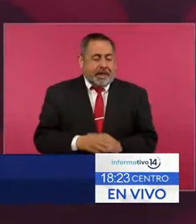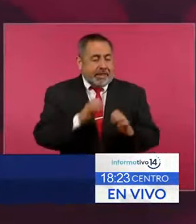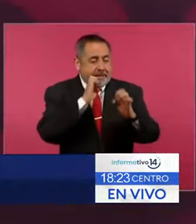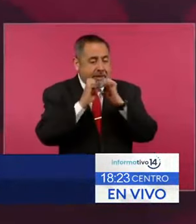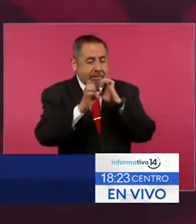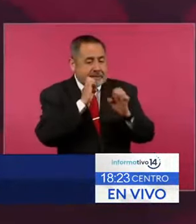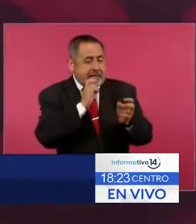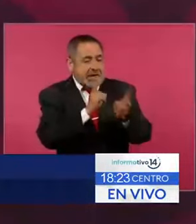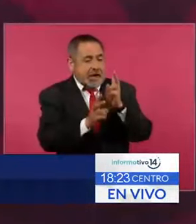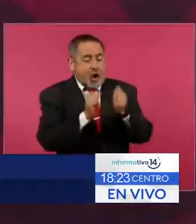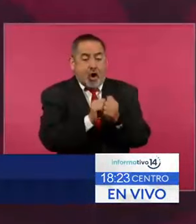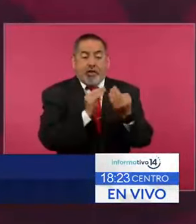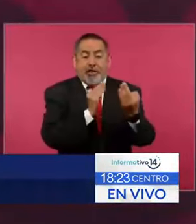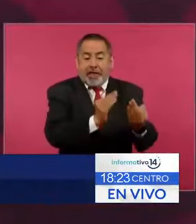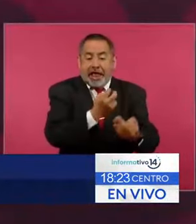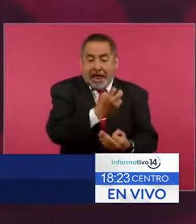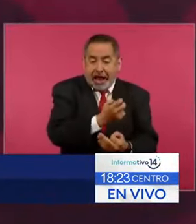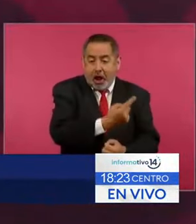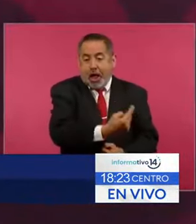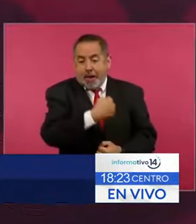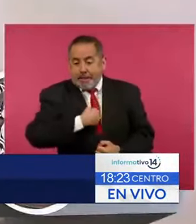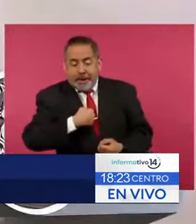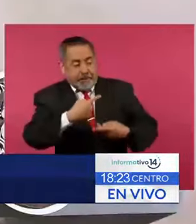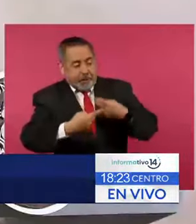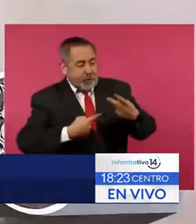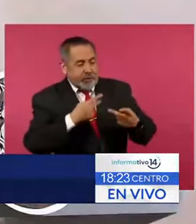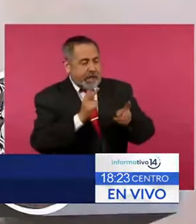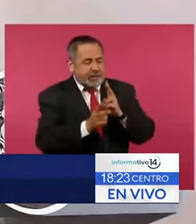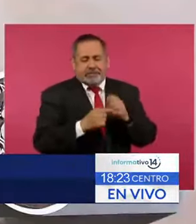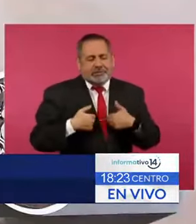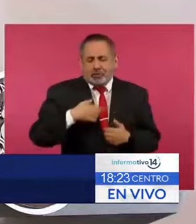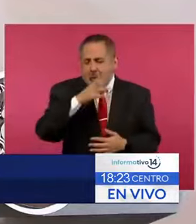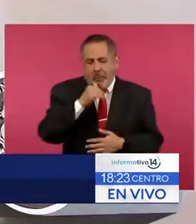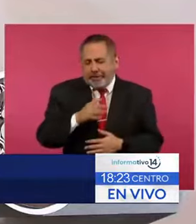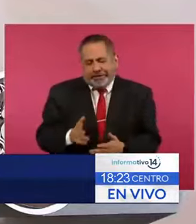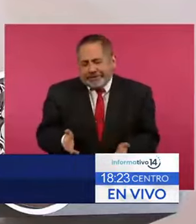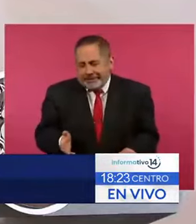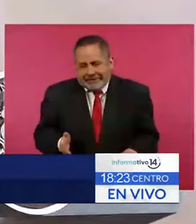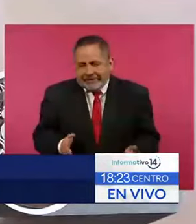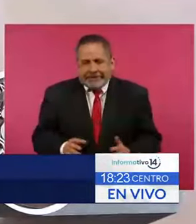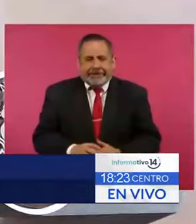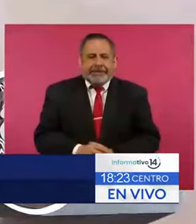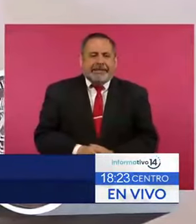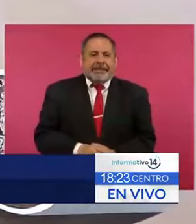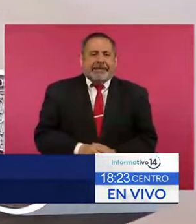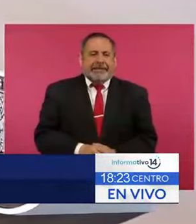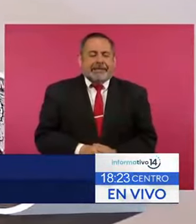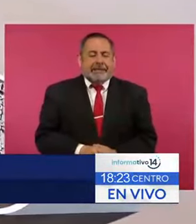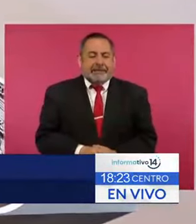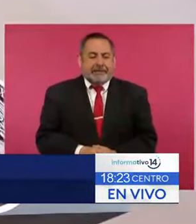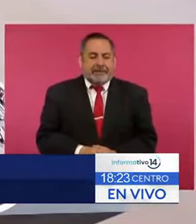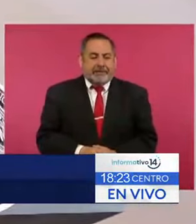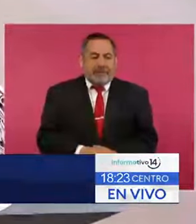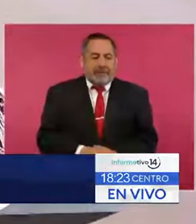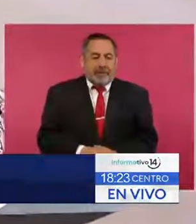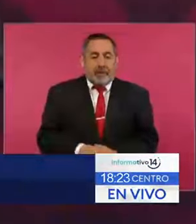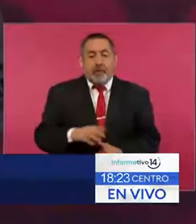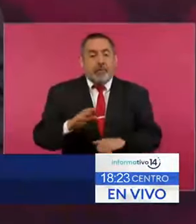entrevistarlo o que me entreviste porque hay un